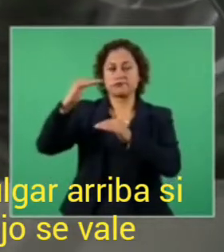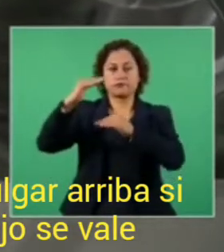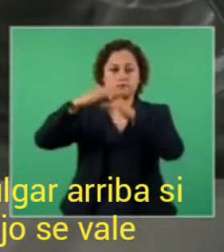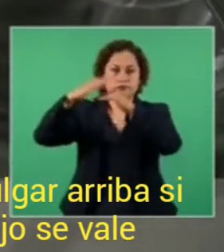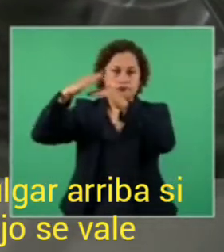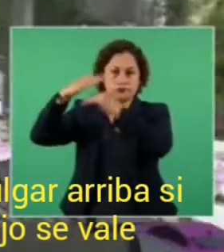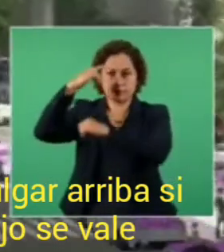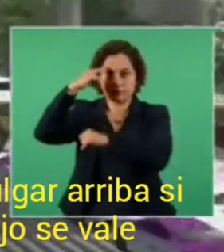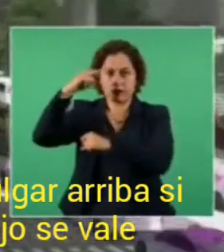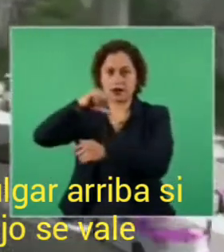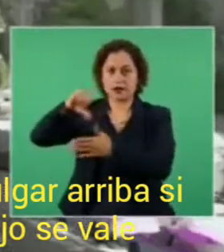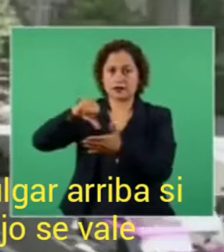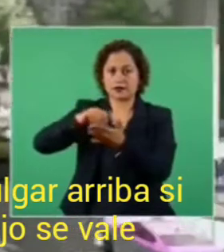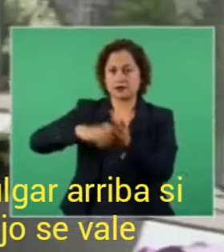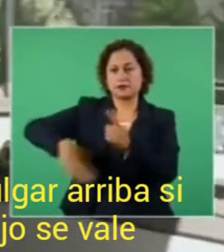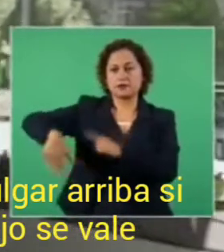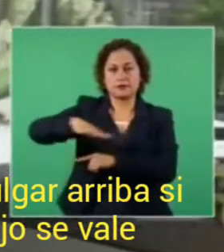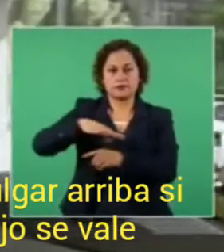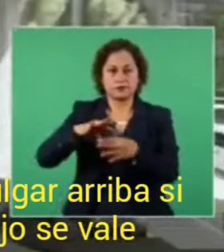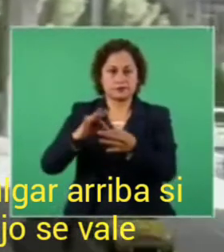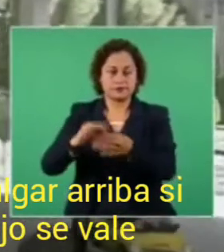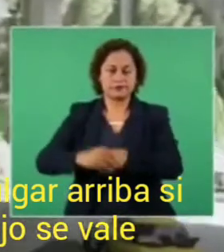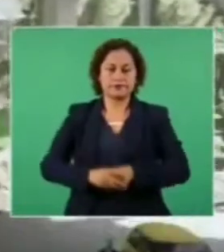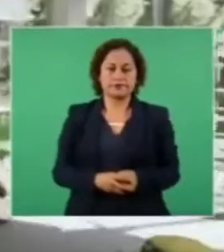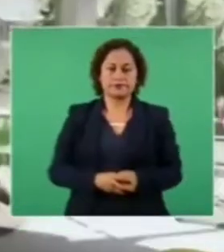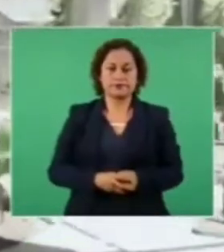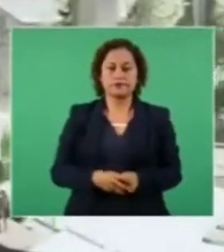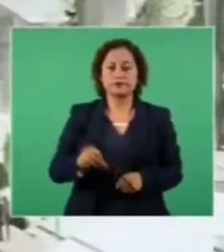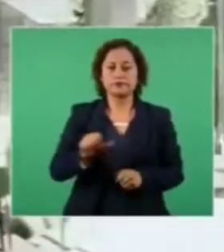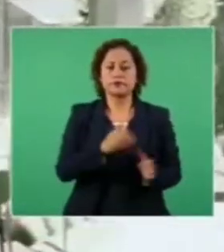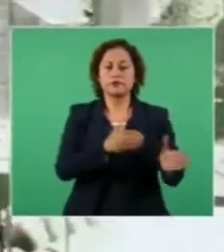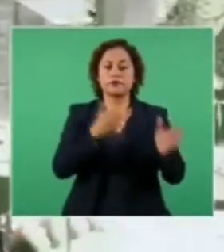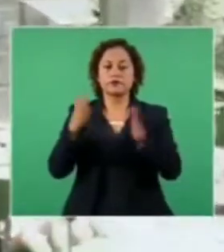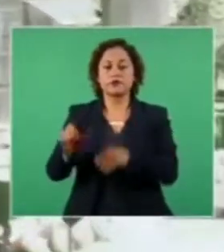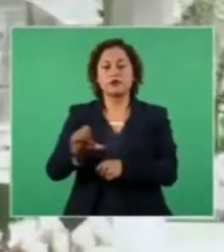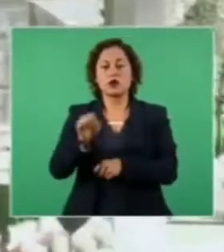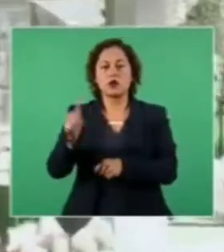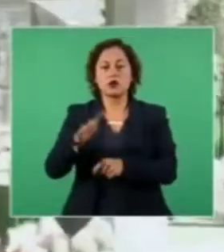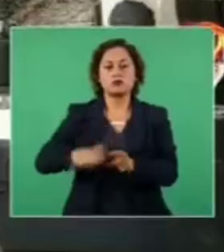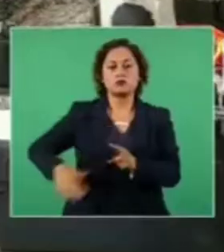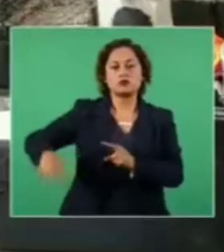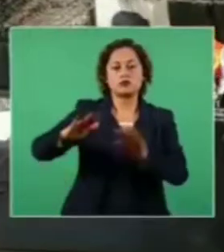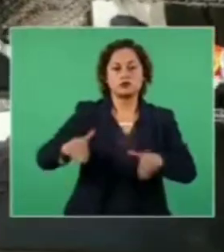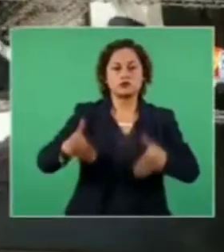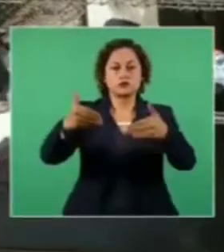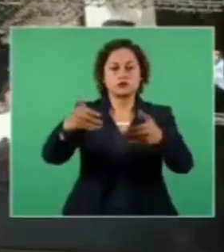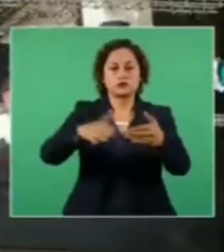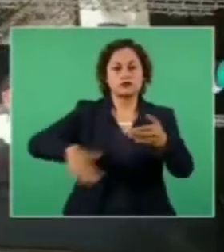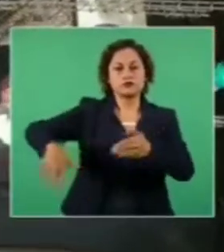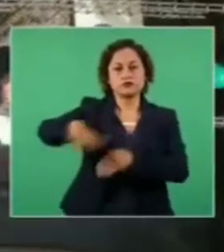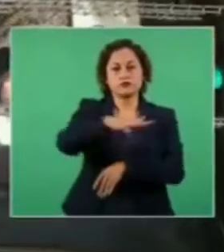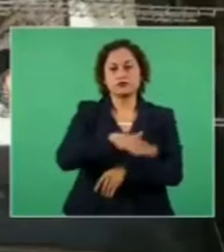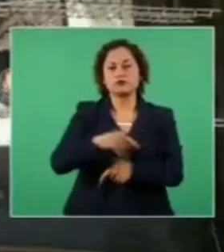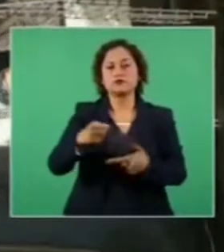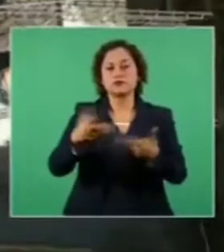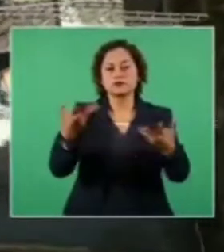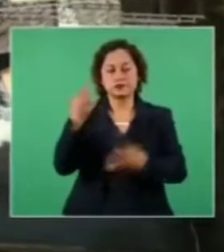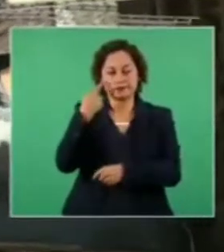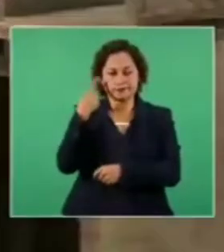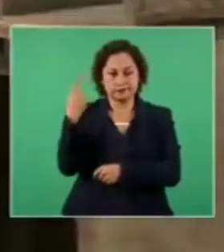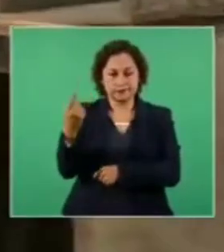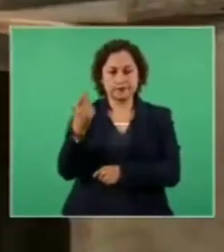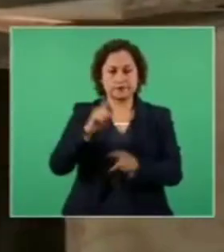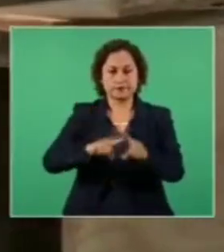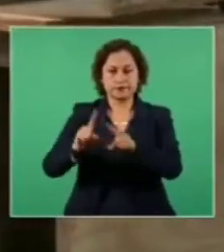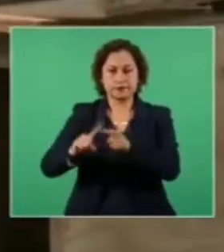Datos General. En el eje troncal de circulación y obras complementarias, se ejecutan trabajos de habilitado y armado de acero